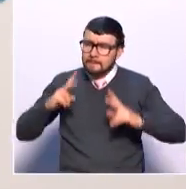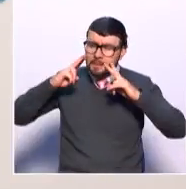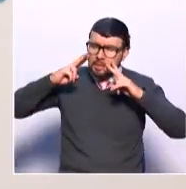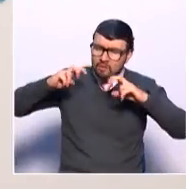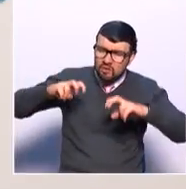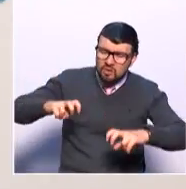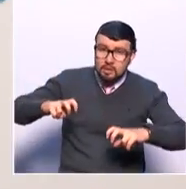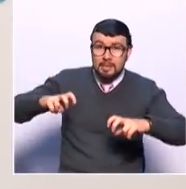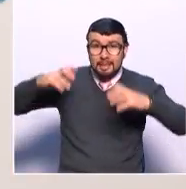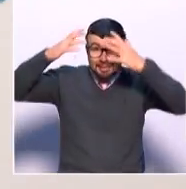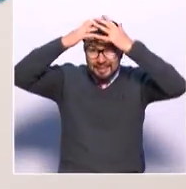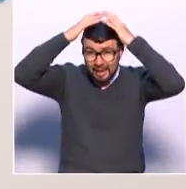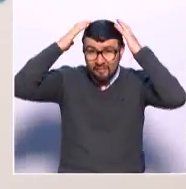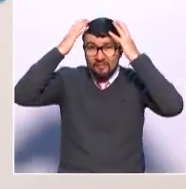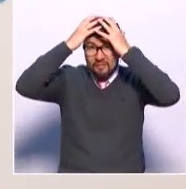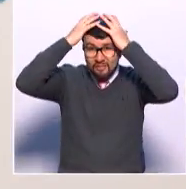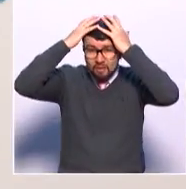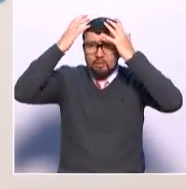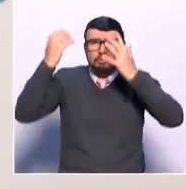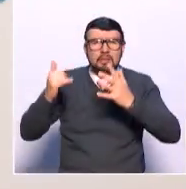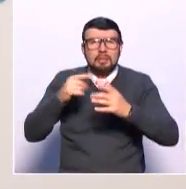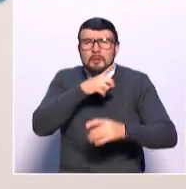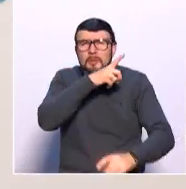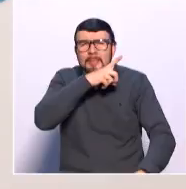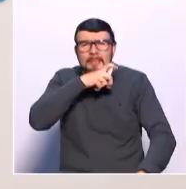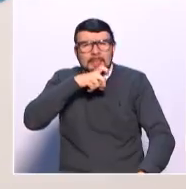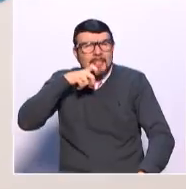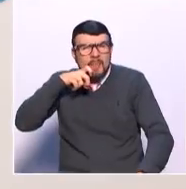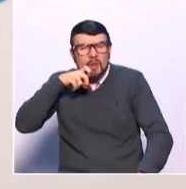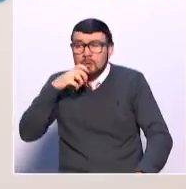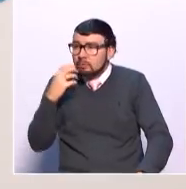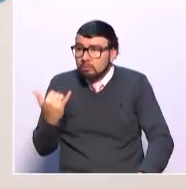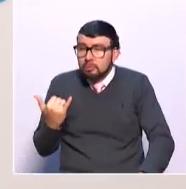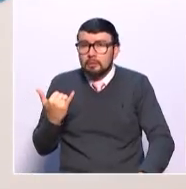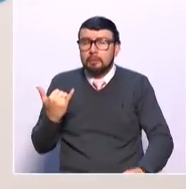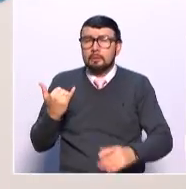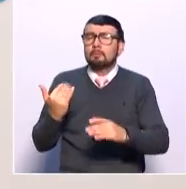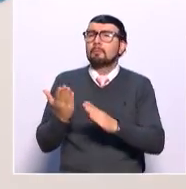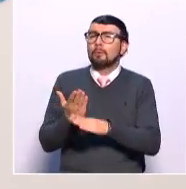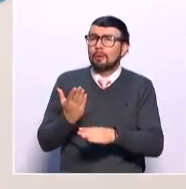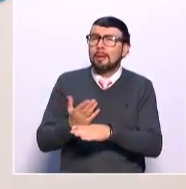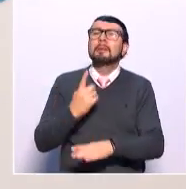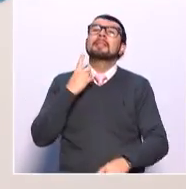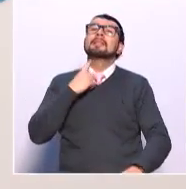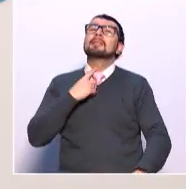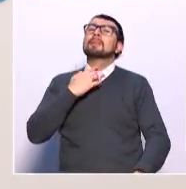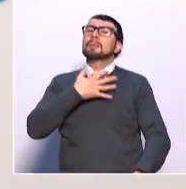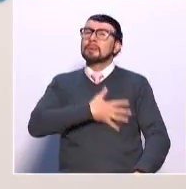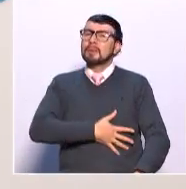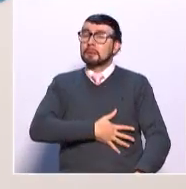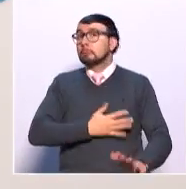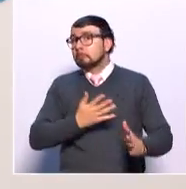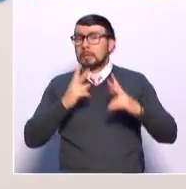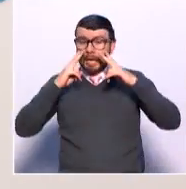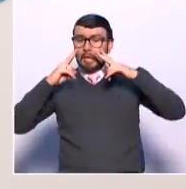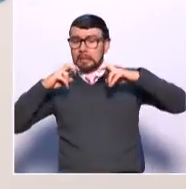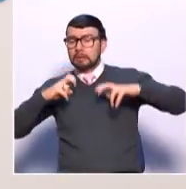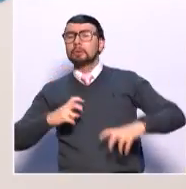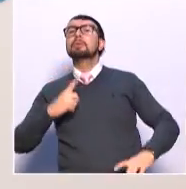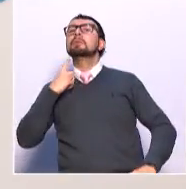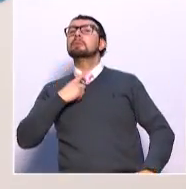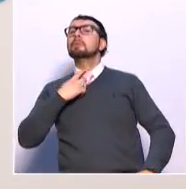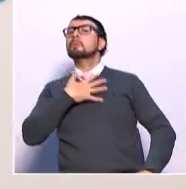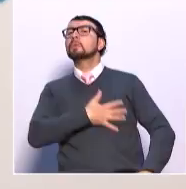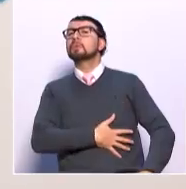cuero cabelludo es la tiroides los problemas de tiroides afectan mucho este tipo